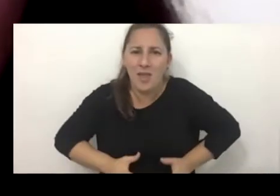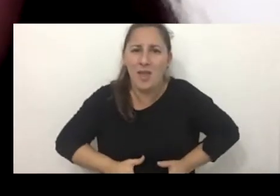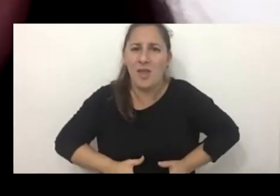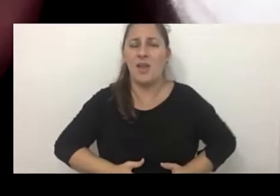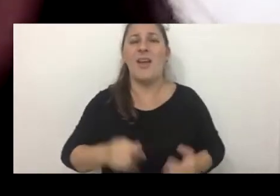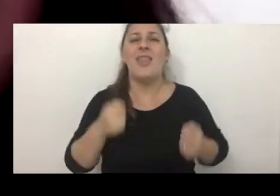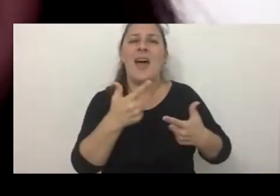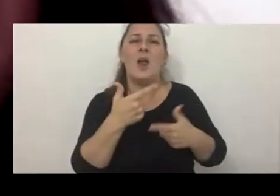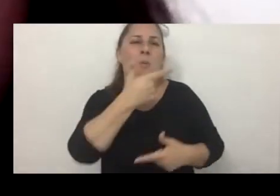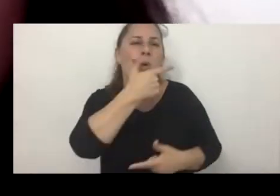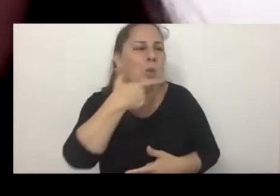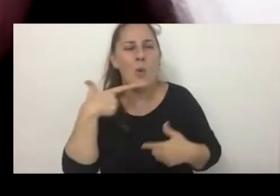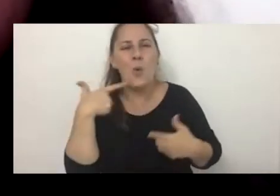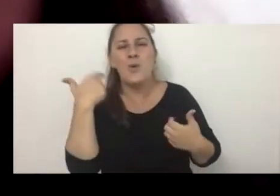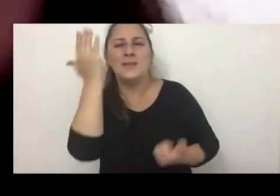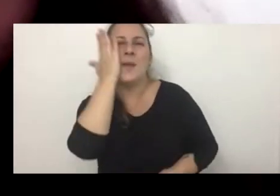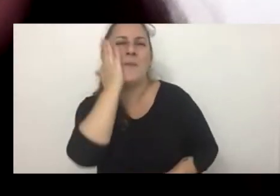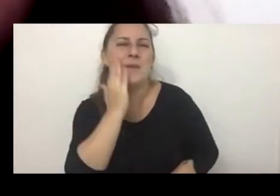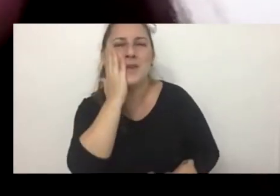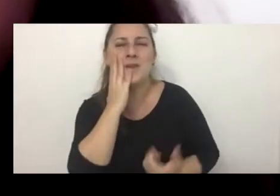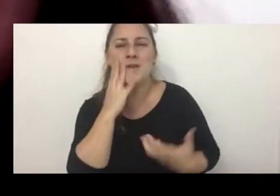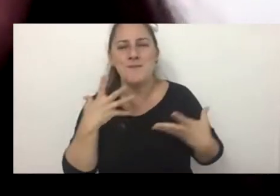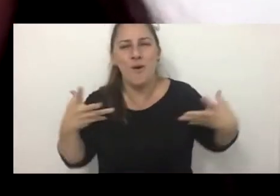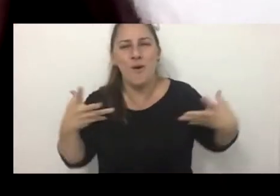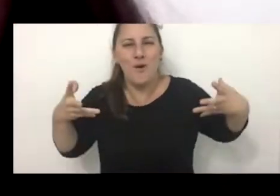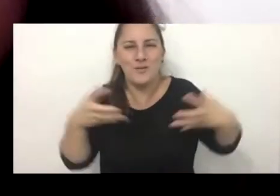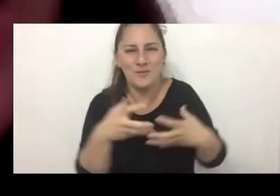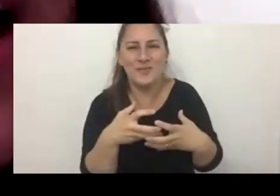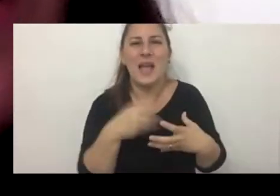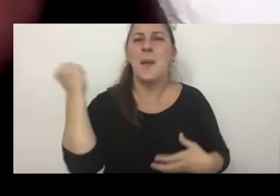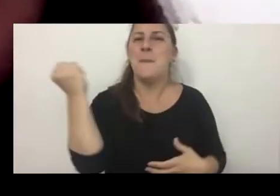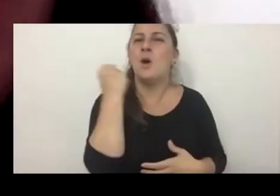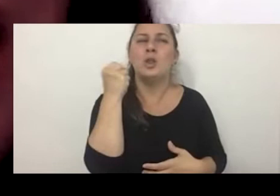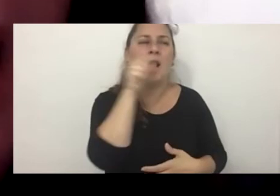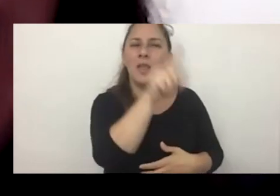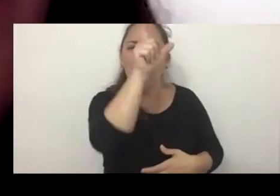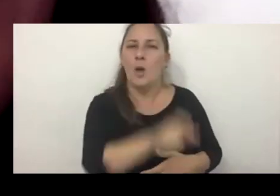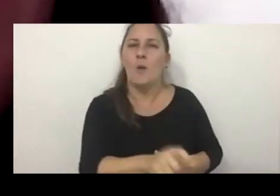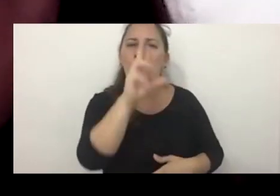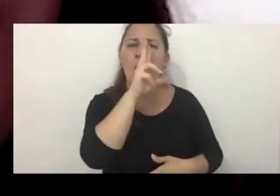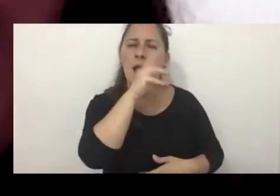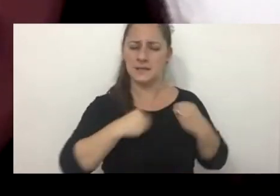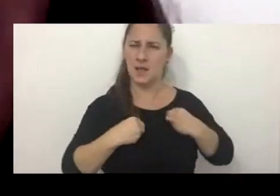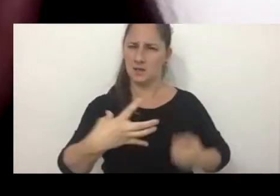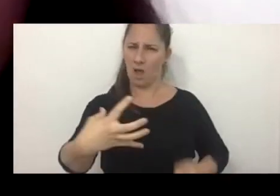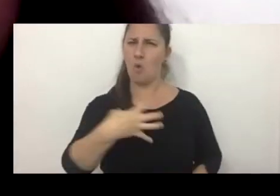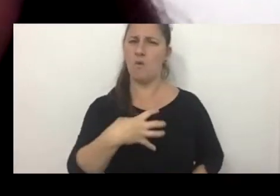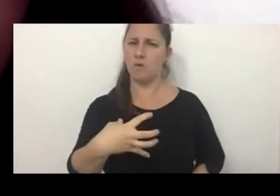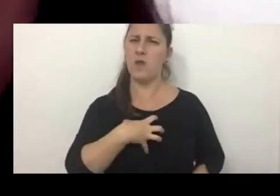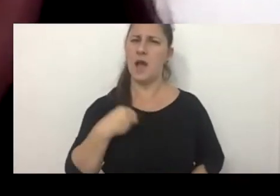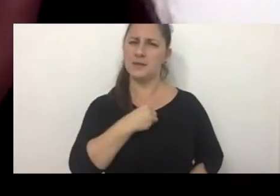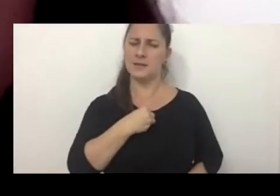puede ser la llave para continuar, y entonces ahí está bueno usarla, pero no así masificarlo.